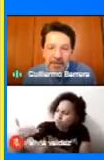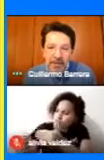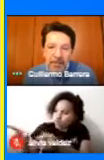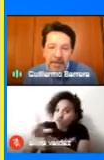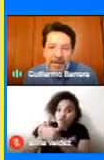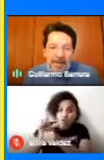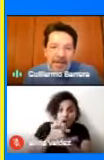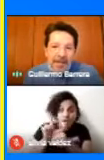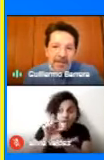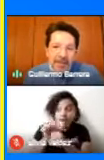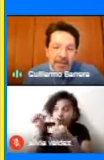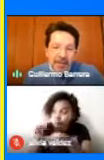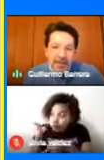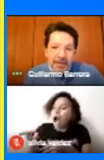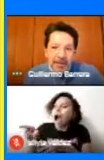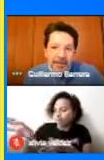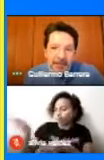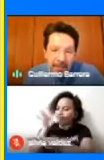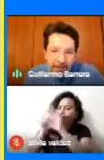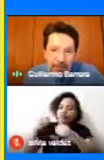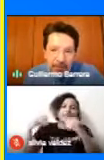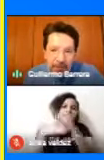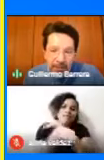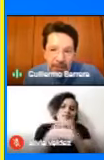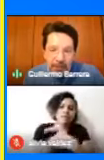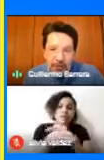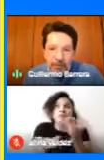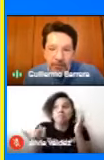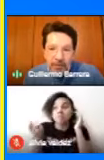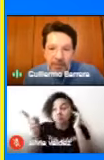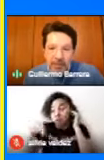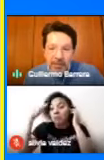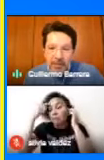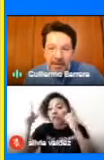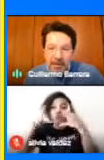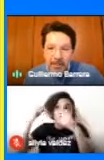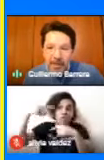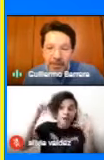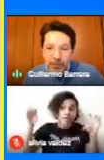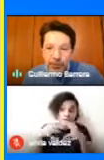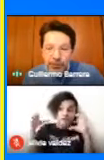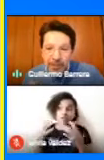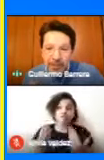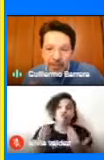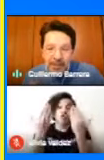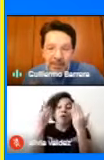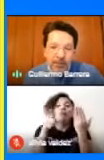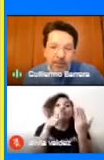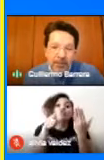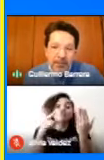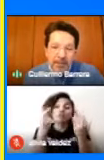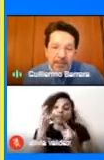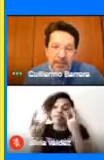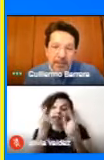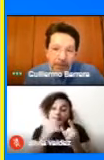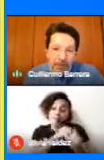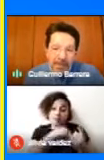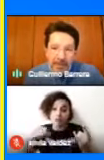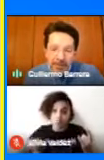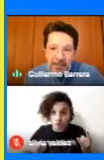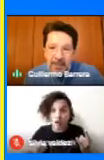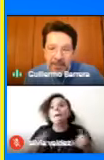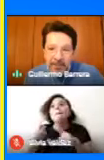localidad para acceder, si es que consideran que el turismo es una actividad válida para sus intereses particulares,